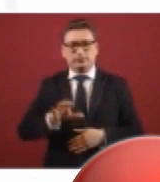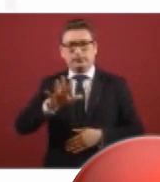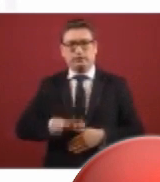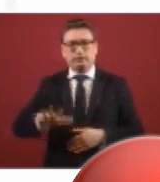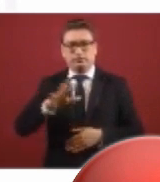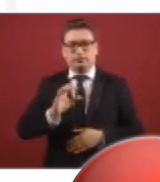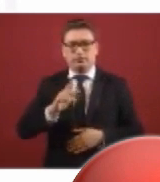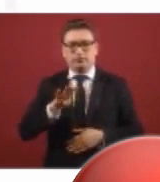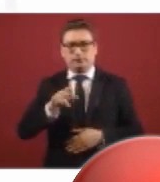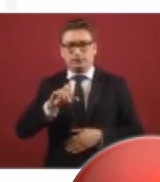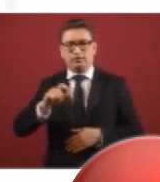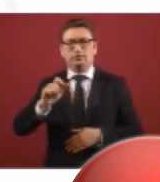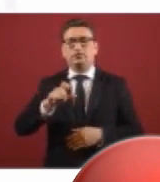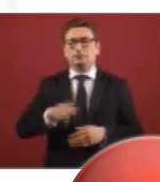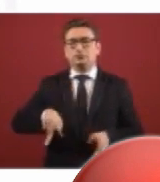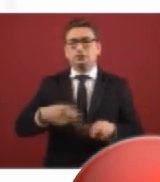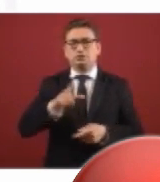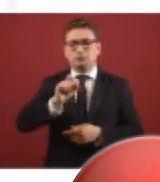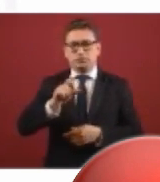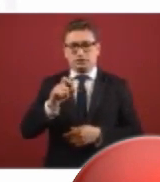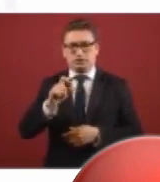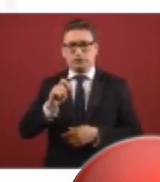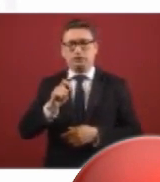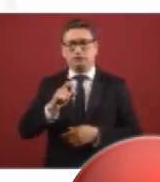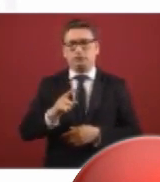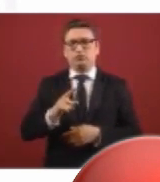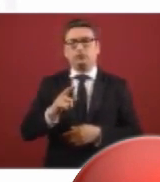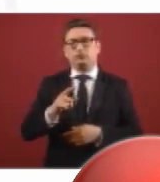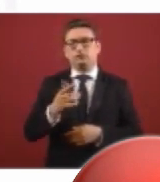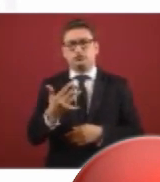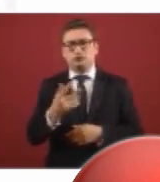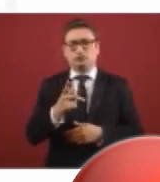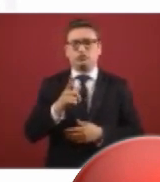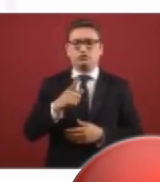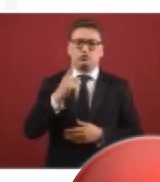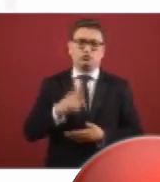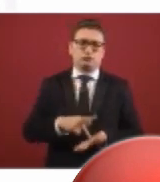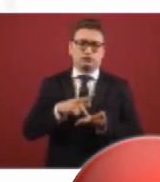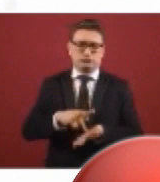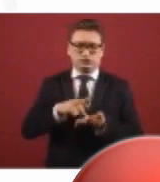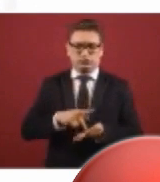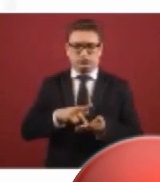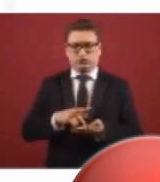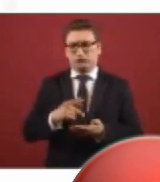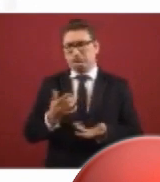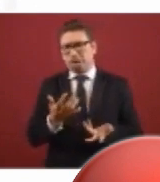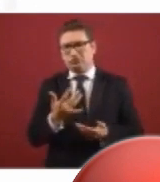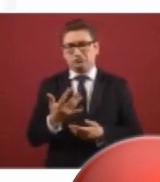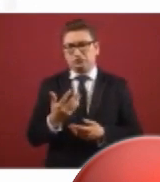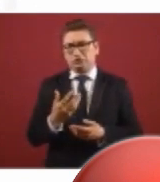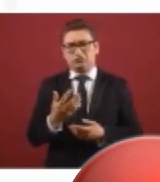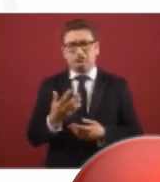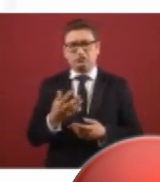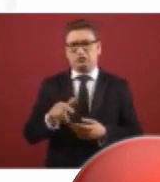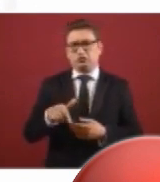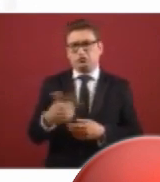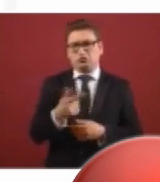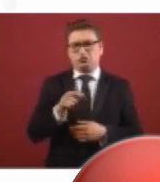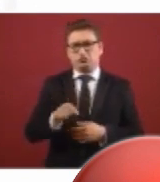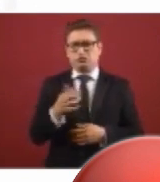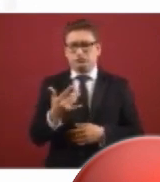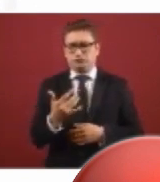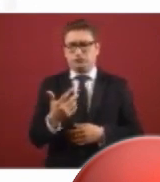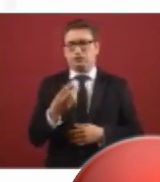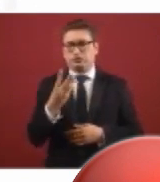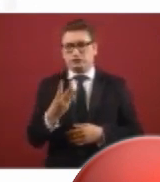público de 20 pesos 50 centavos por kilo y 53 centavos digo 19 12 pesos con 53